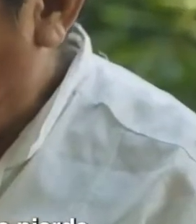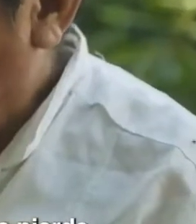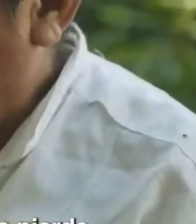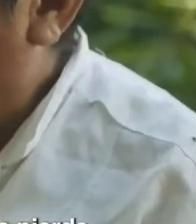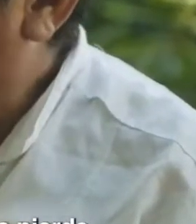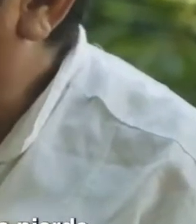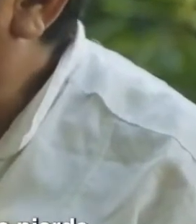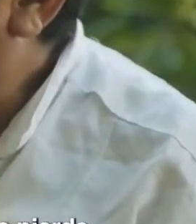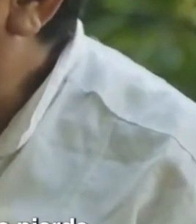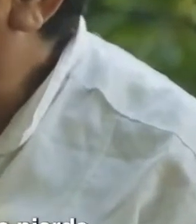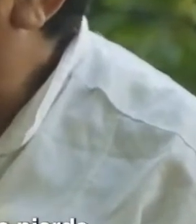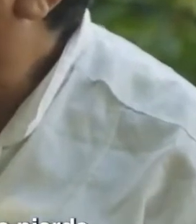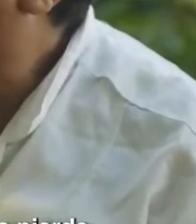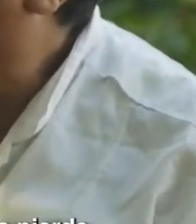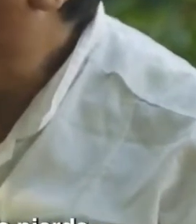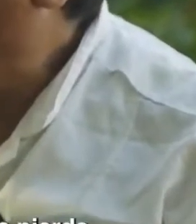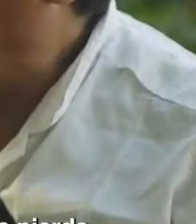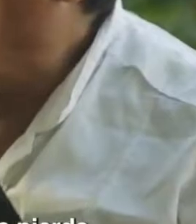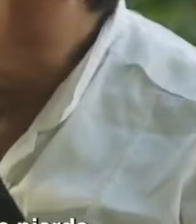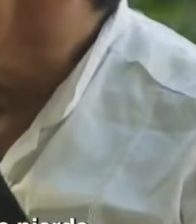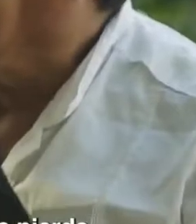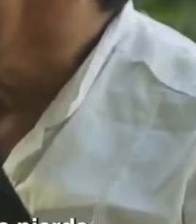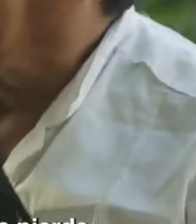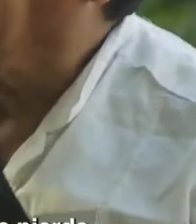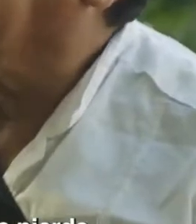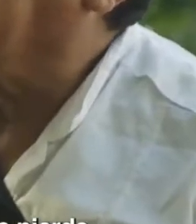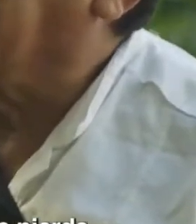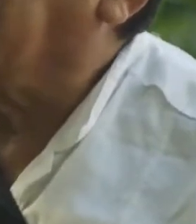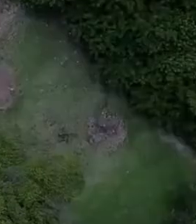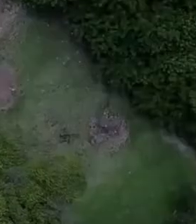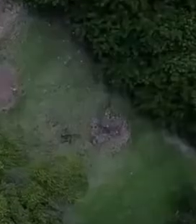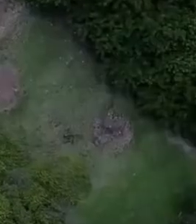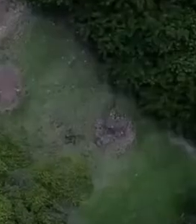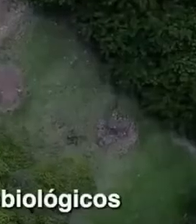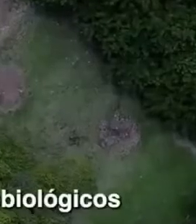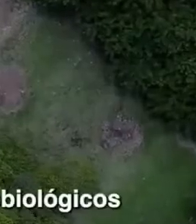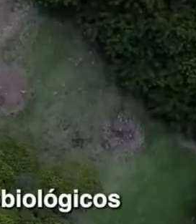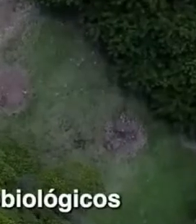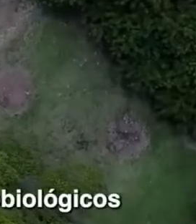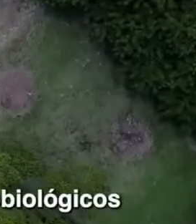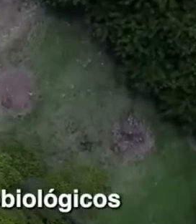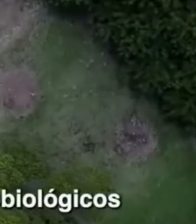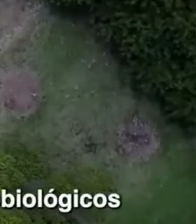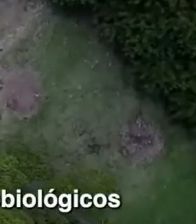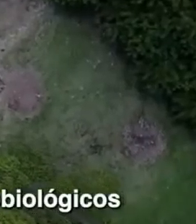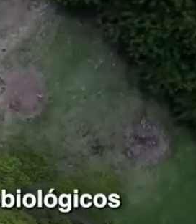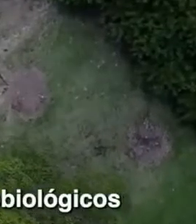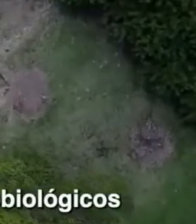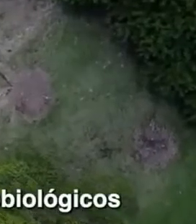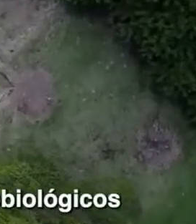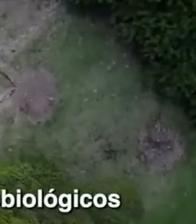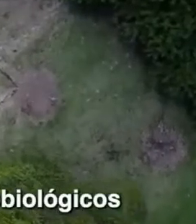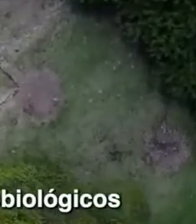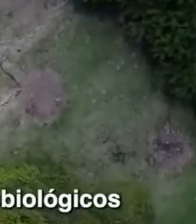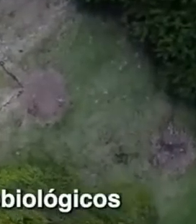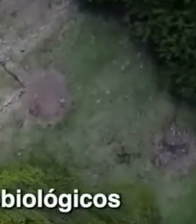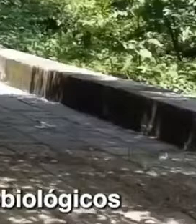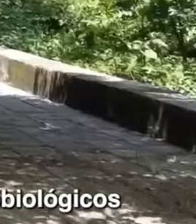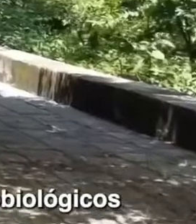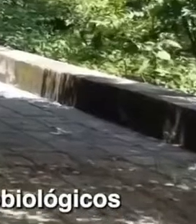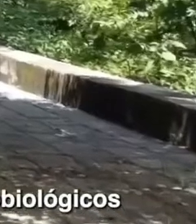Una lengua que se pierde es una cultura que se pierde. Además de los PRONACES, la red de